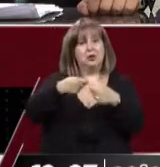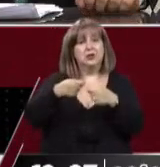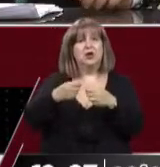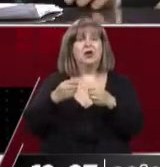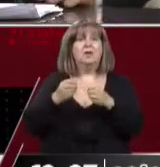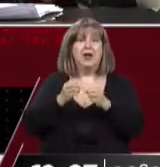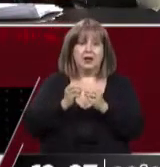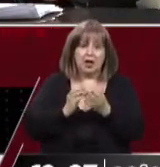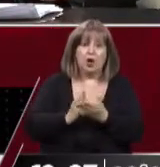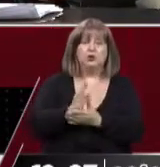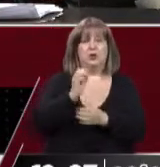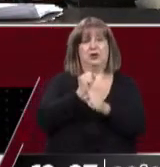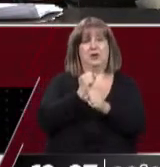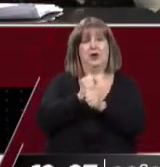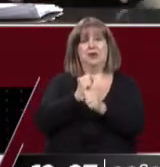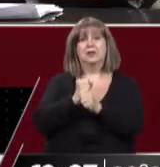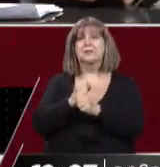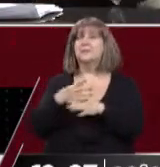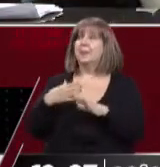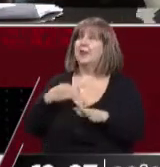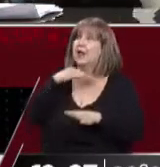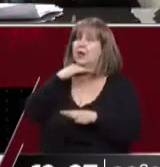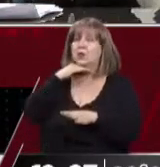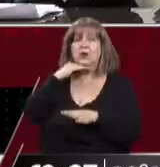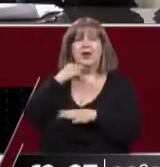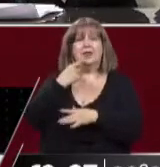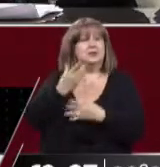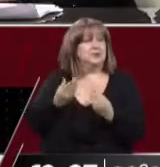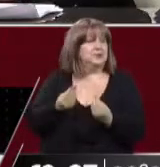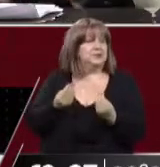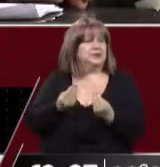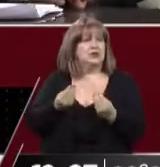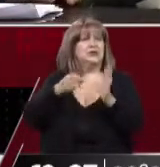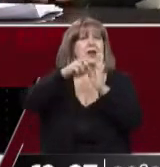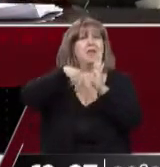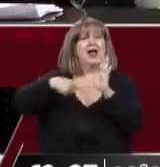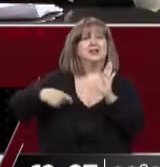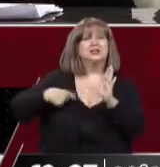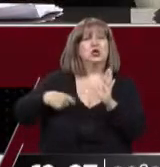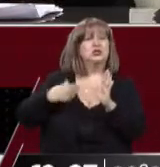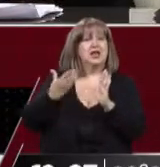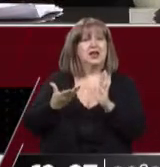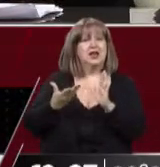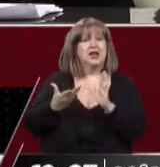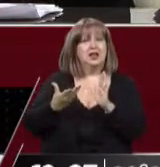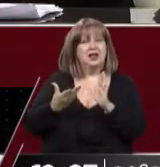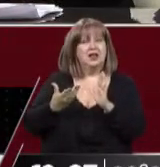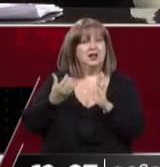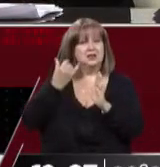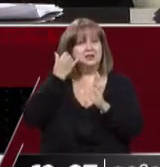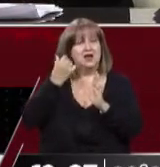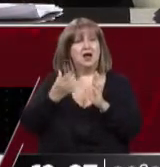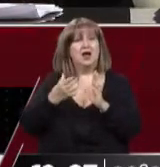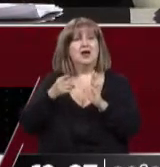continuidad a partir de allí. Ahora, hay que decir que en este sentido, en lo que se vino haciendo hasta acá con los planes sociales, por lo menos en el último tramo, tuvieron mucha centralidad